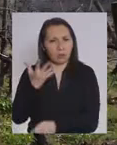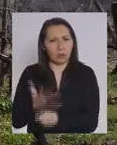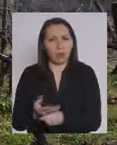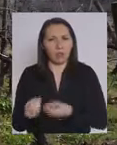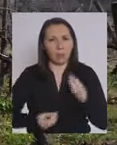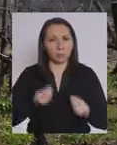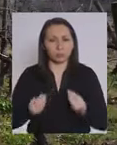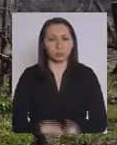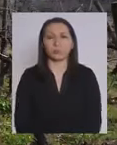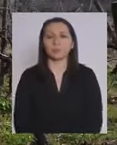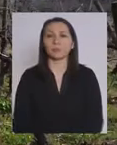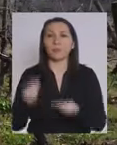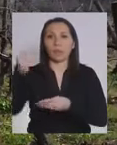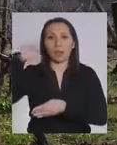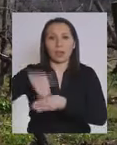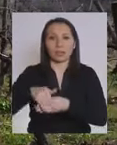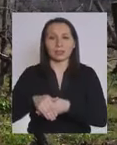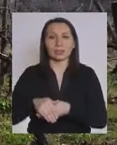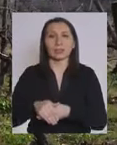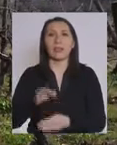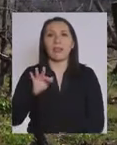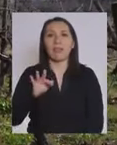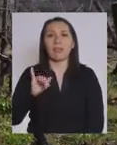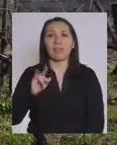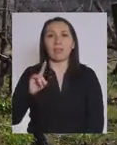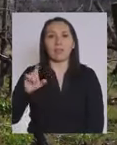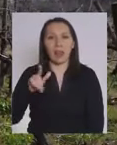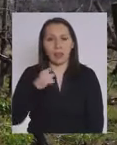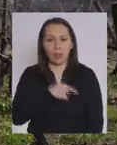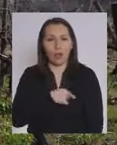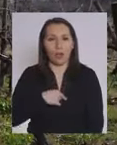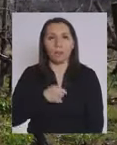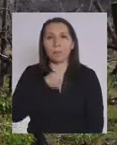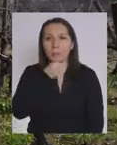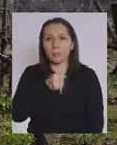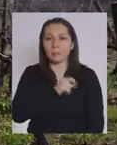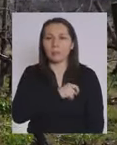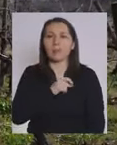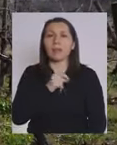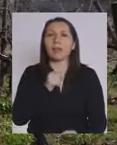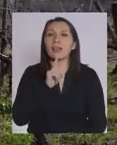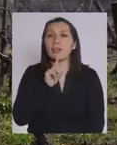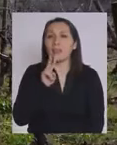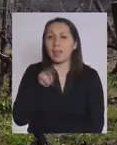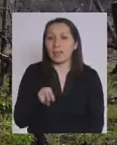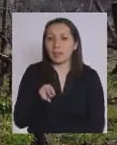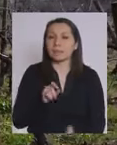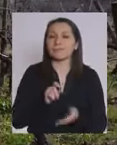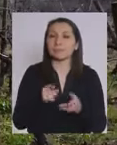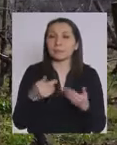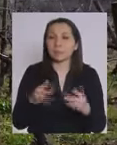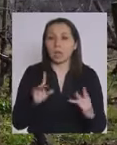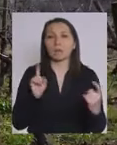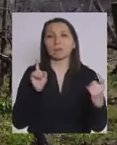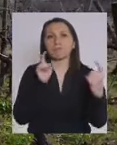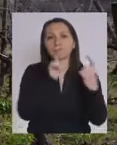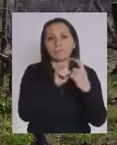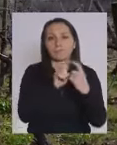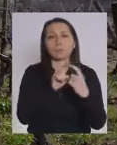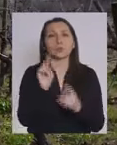buenas tardes buenas tardes fidel televisión nacional si me puse en contacto con la